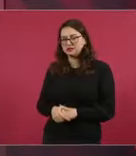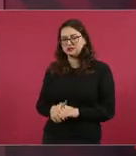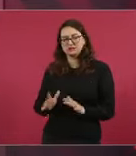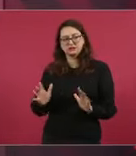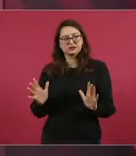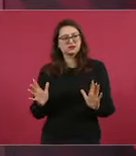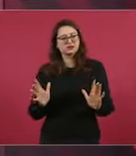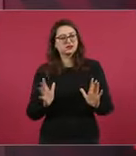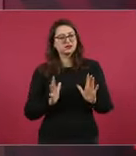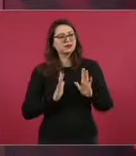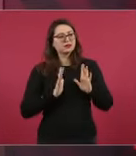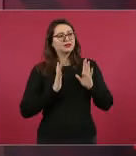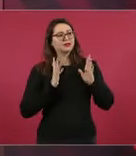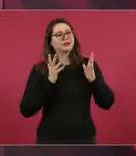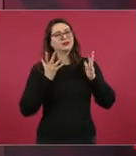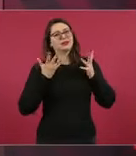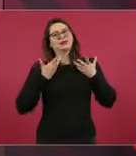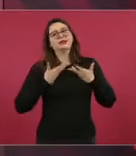¿eh? Ya.